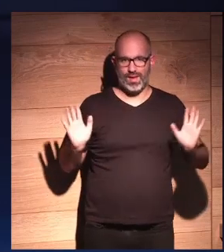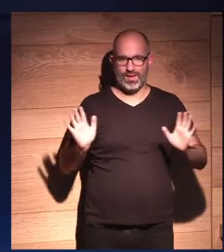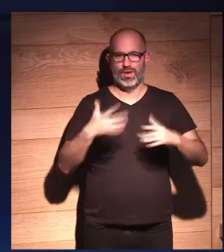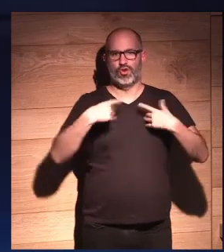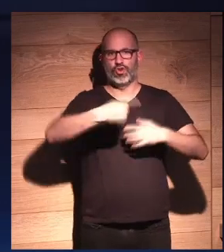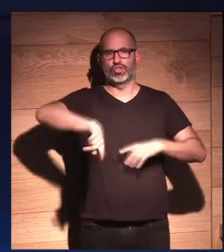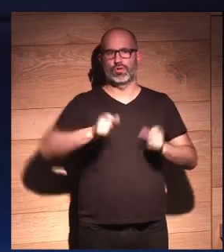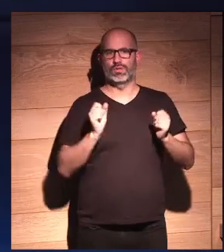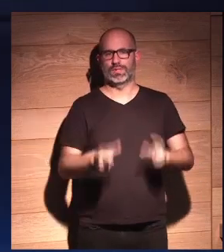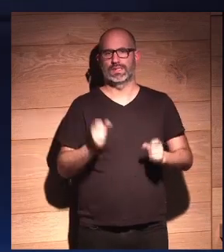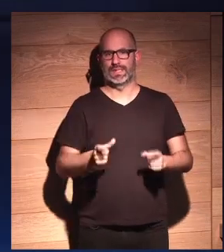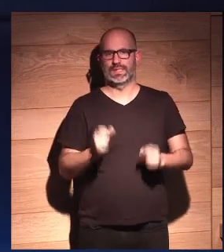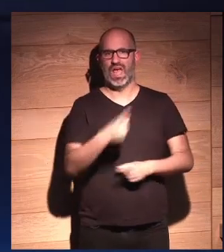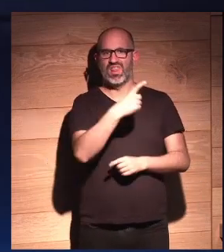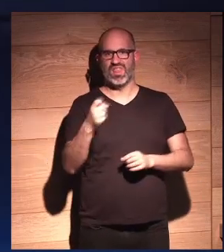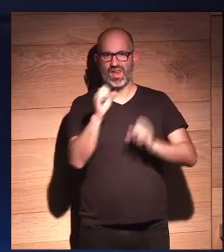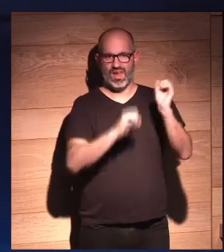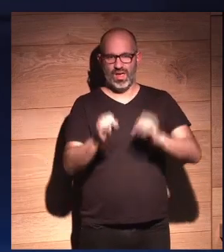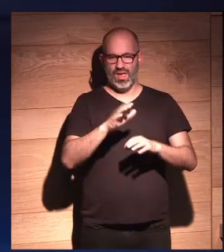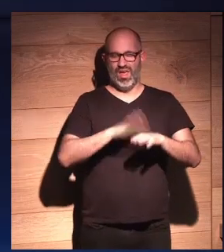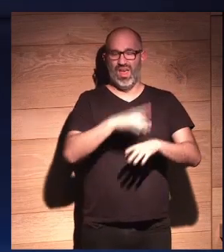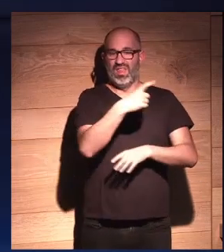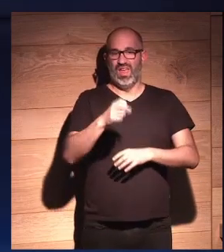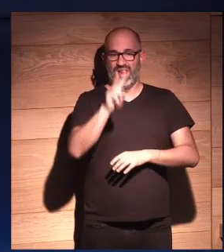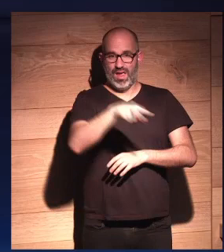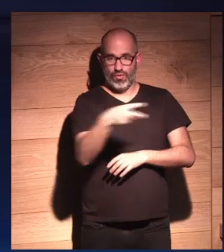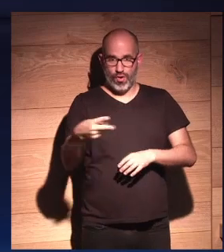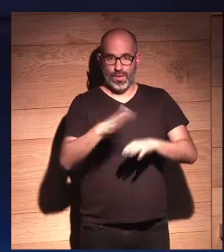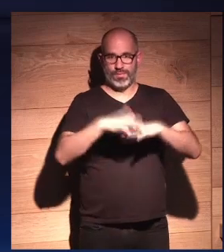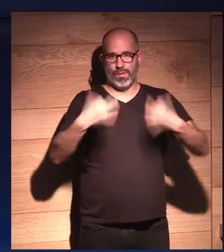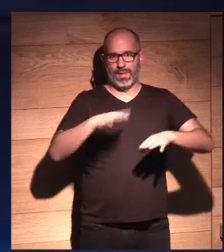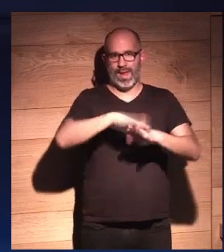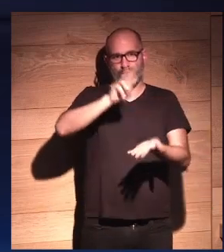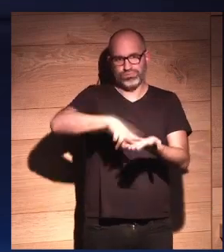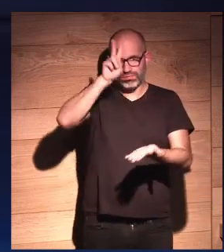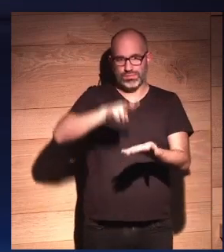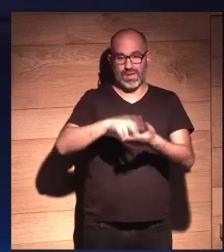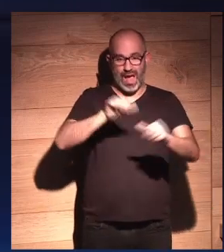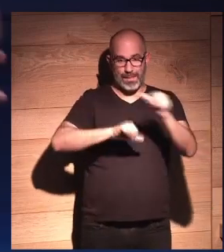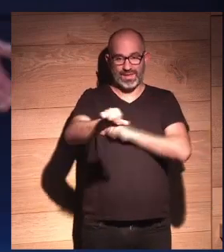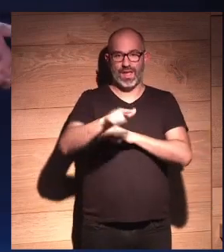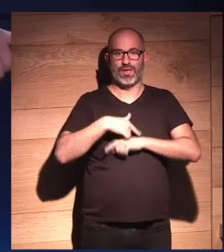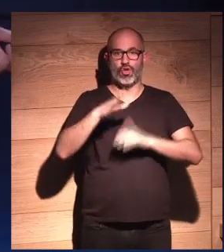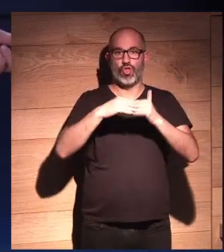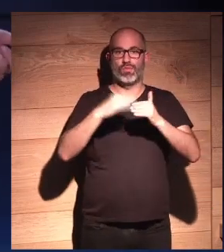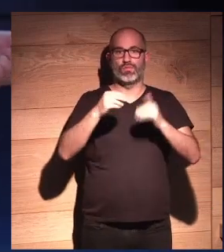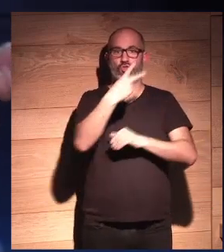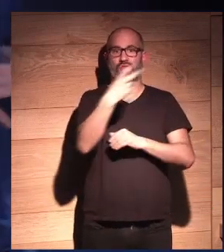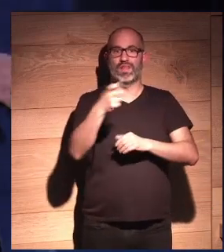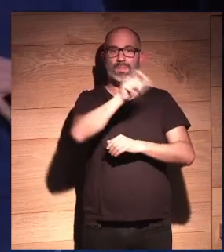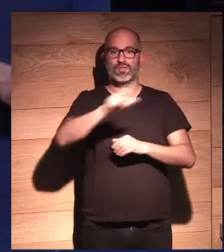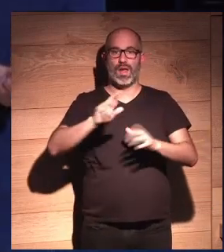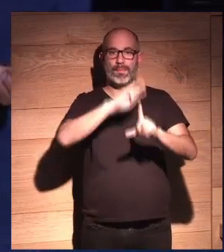no solemos gastar 100 euros, ¿vale? Yo he lanzado muchas campañas y para validar no solemos gastar 100 euros. Y de estos 100 euros dices, me han entrado 200 personas en mi página